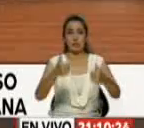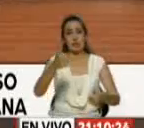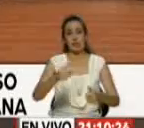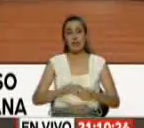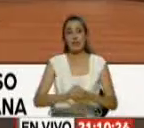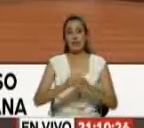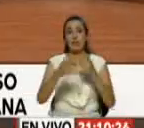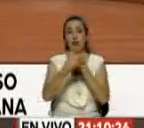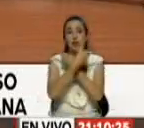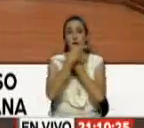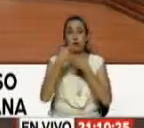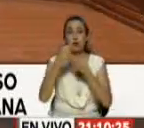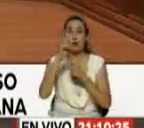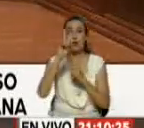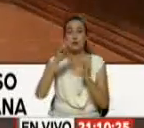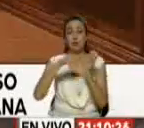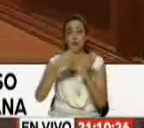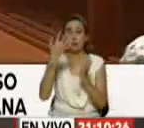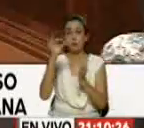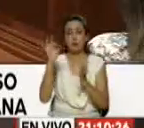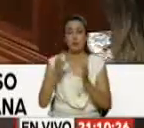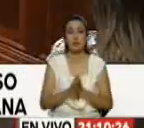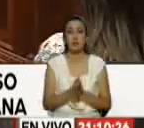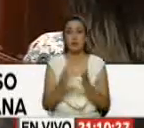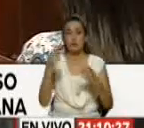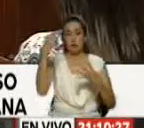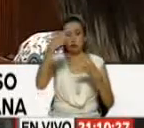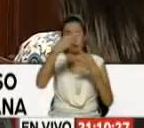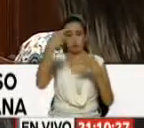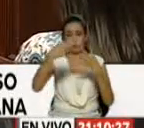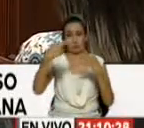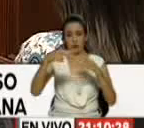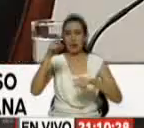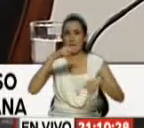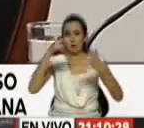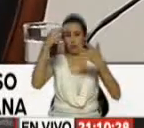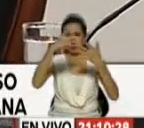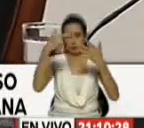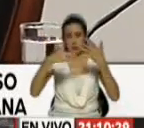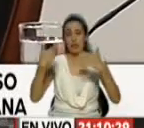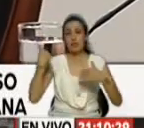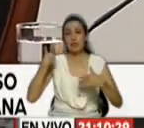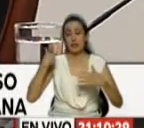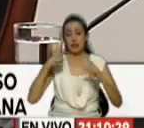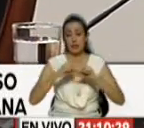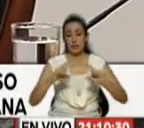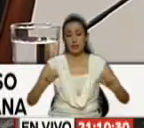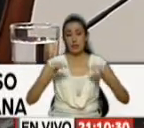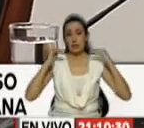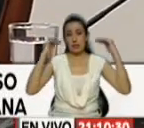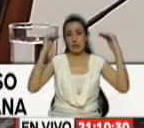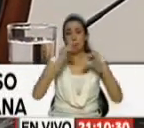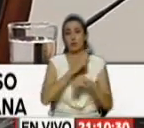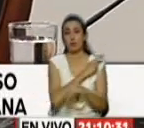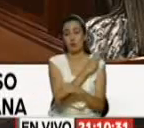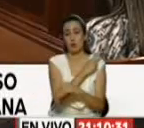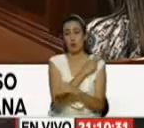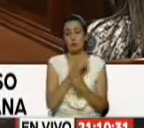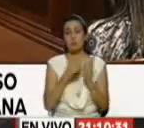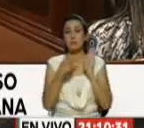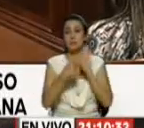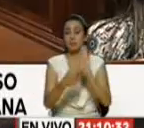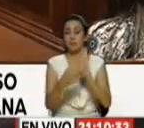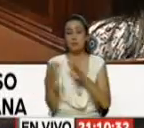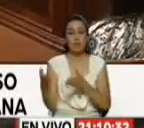En el reglamento para los postulantes fueron cuestionados los requisitos como tener título de tercer nivel, probidad notoria,